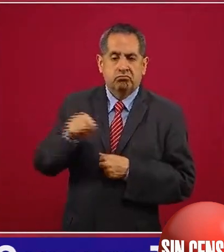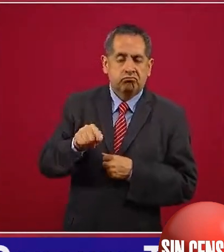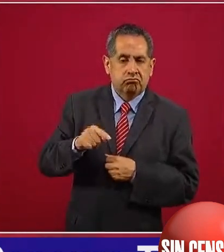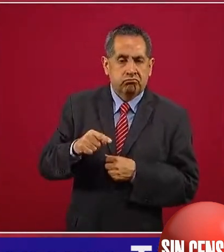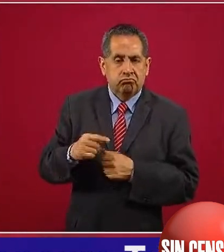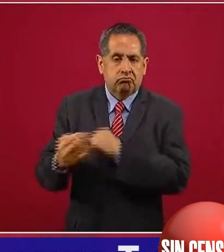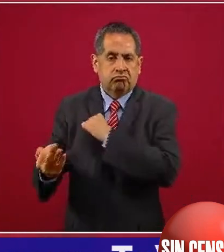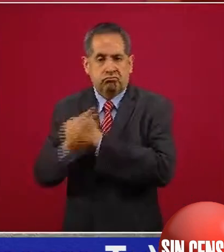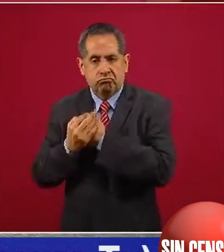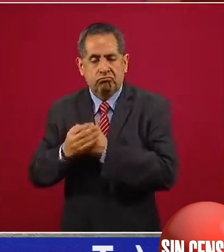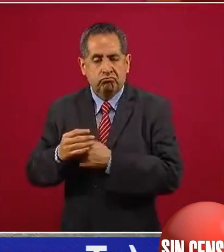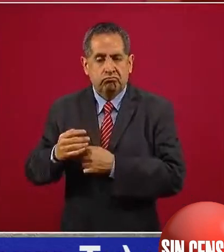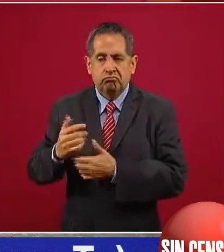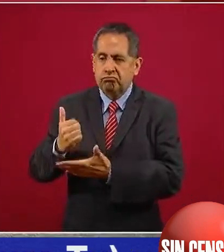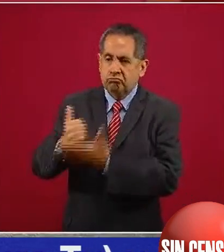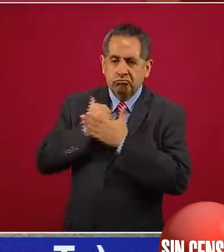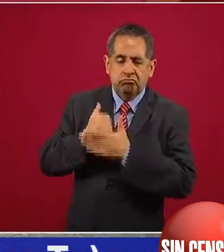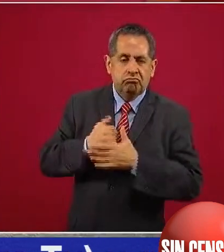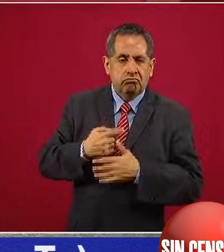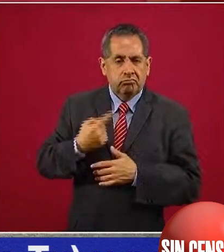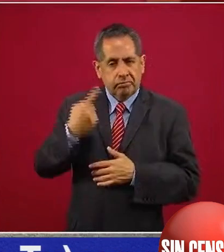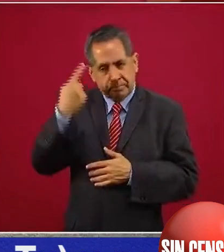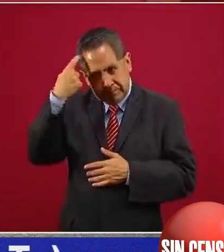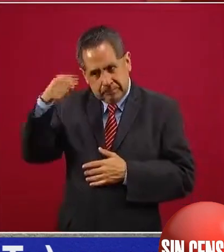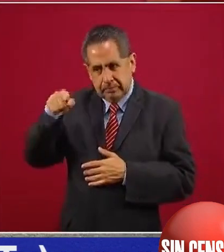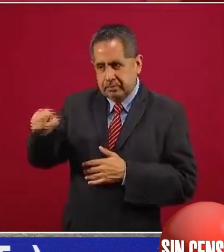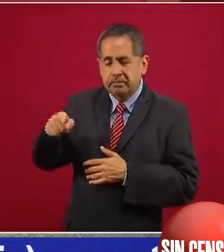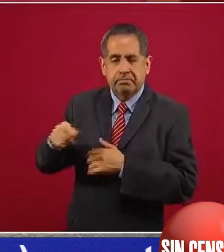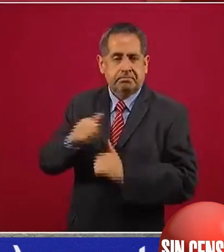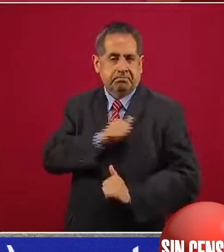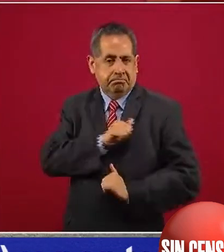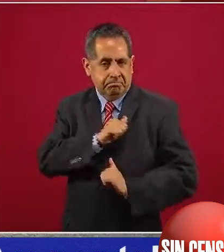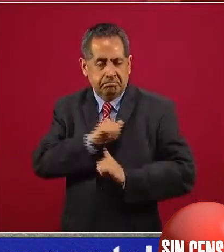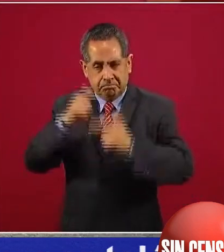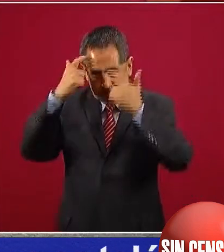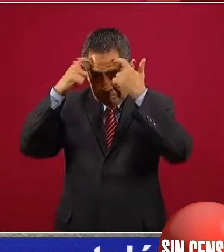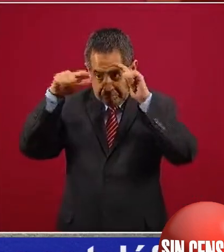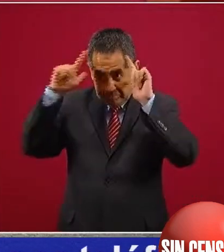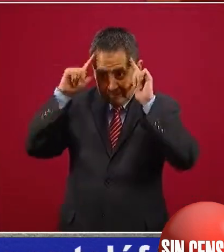contemos con el respaldo de las Fuerzas Armadas.